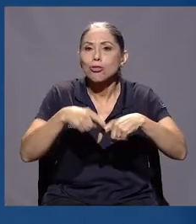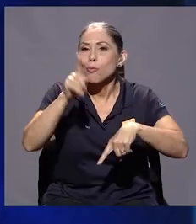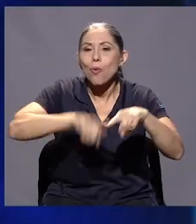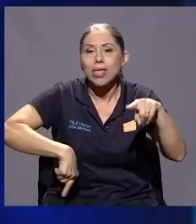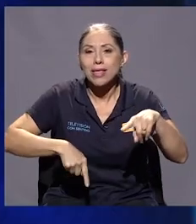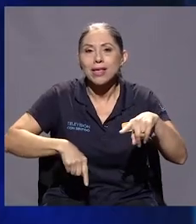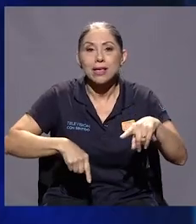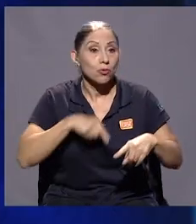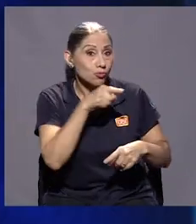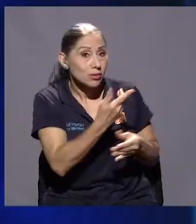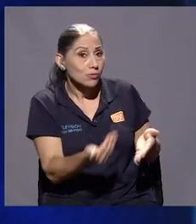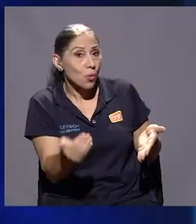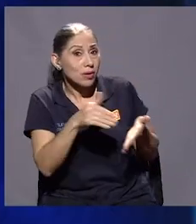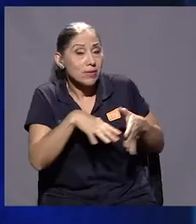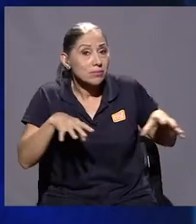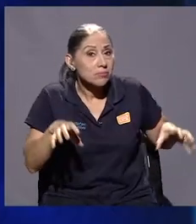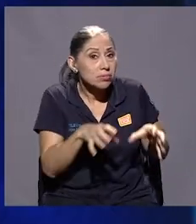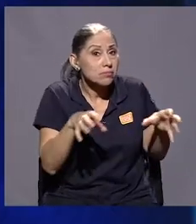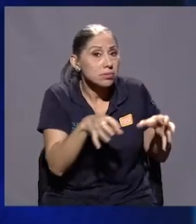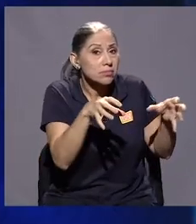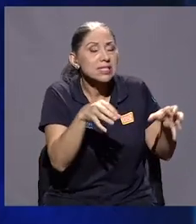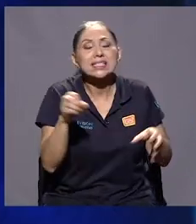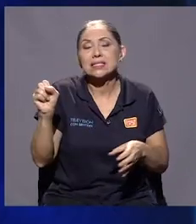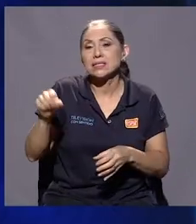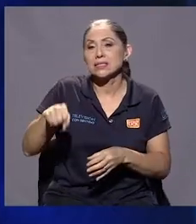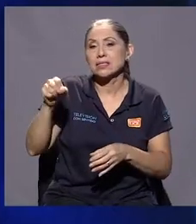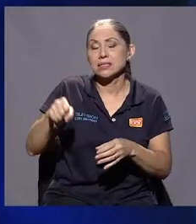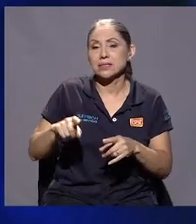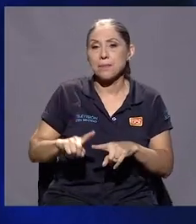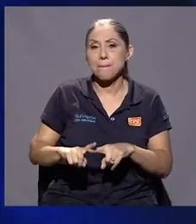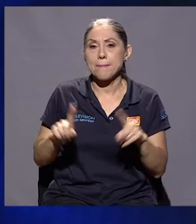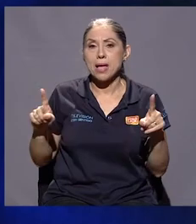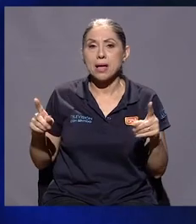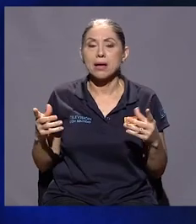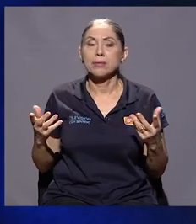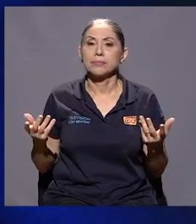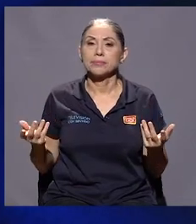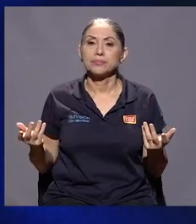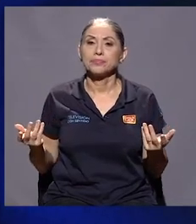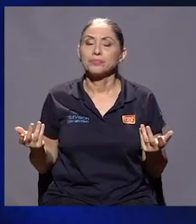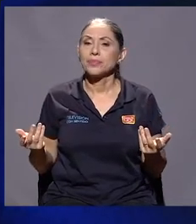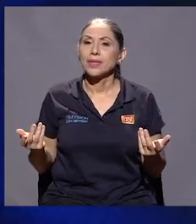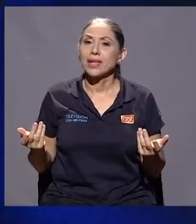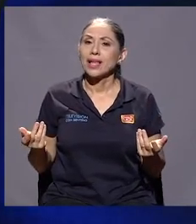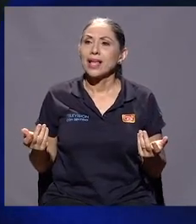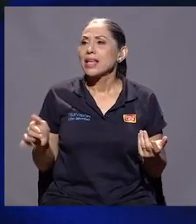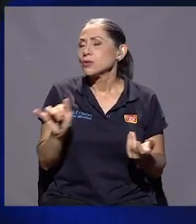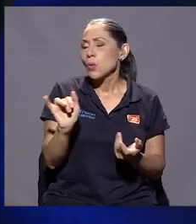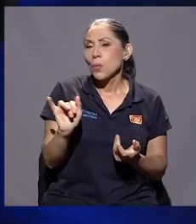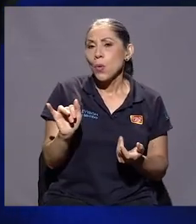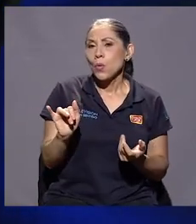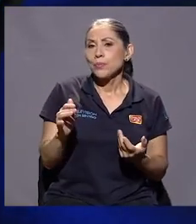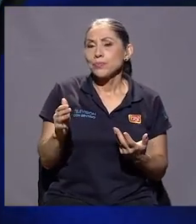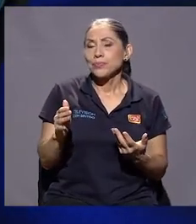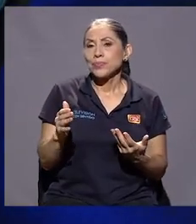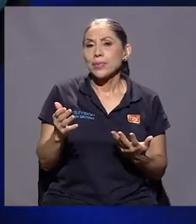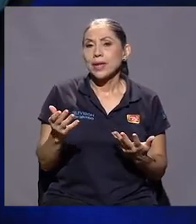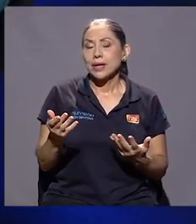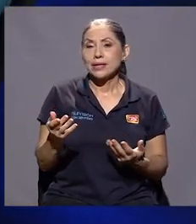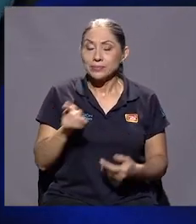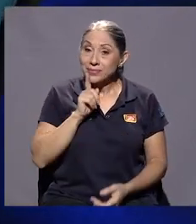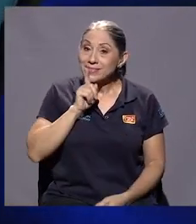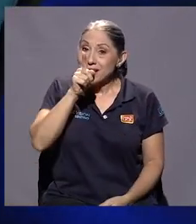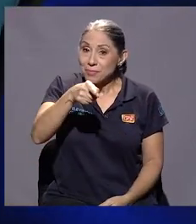pero sí si digamos es como introducción digamos más bien nosotros realmente